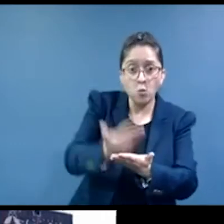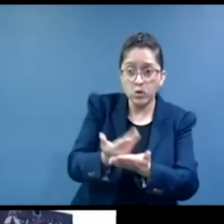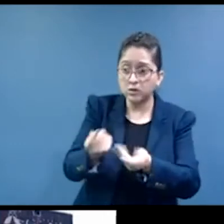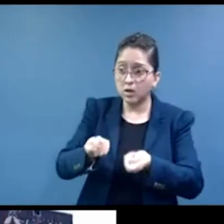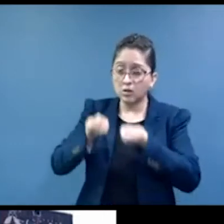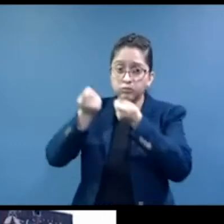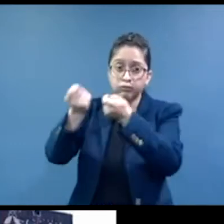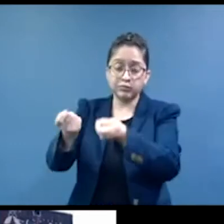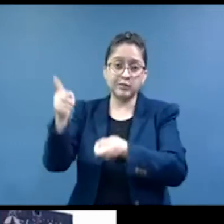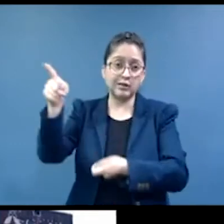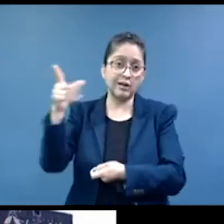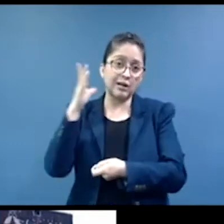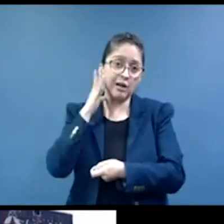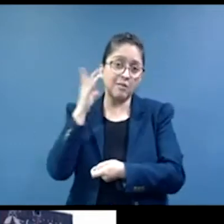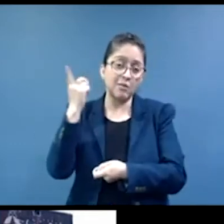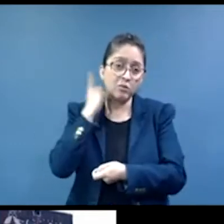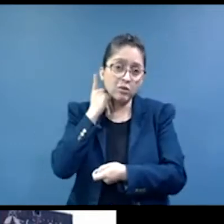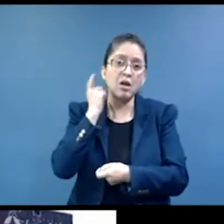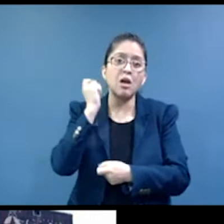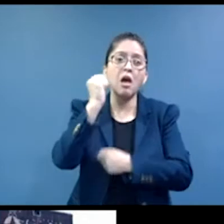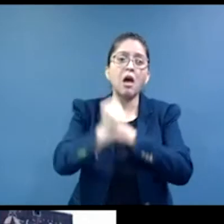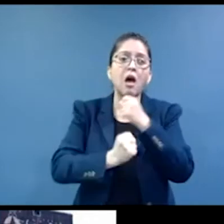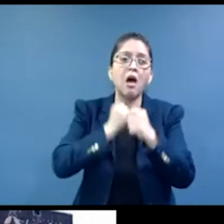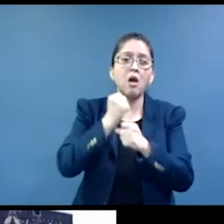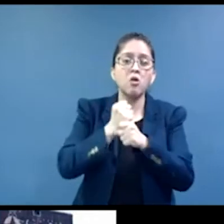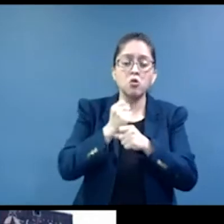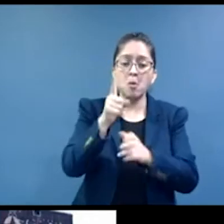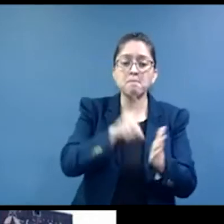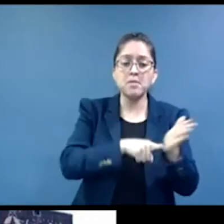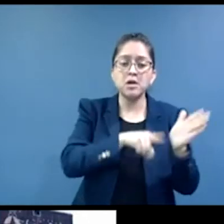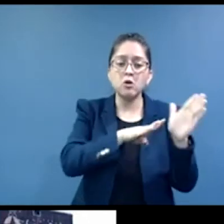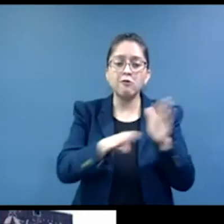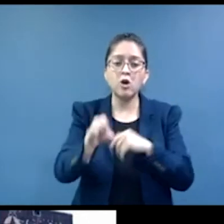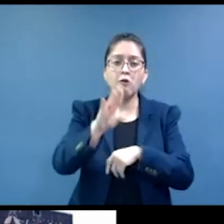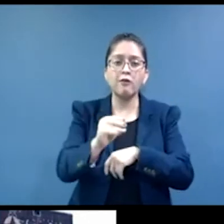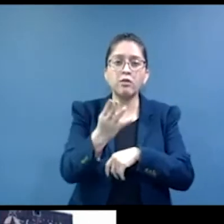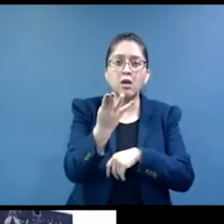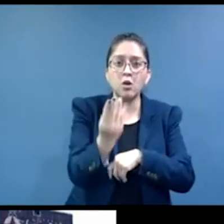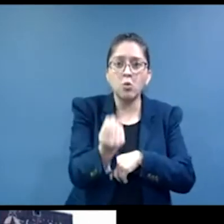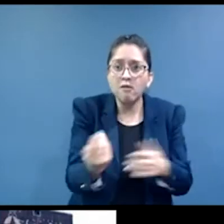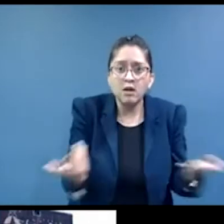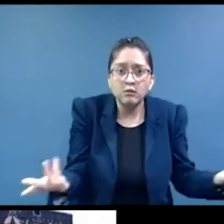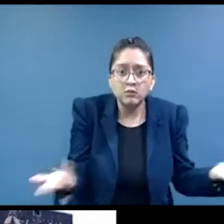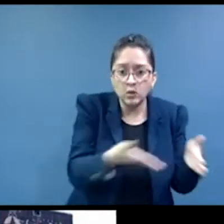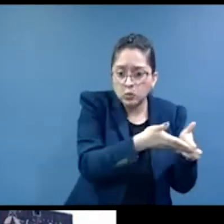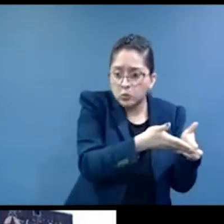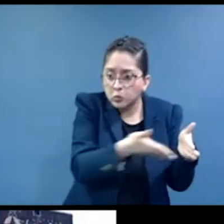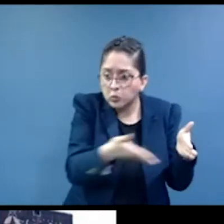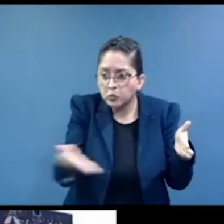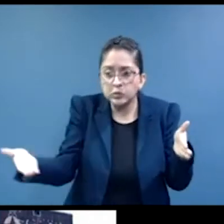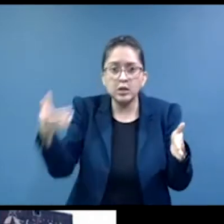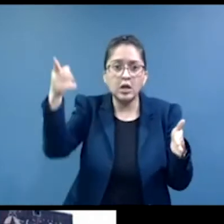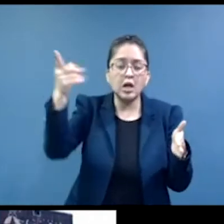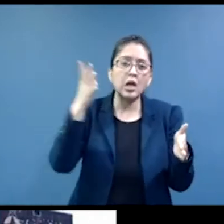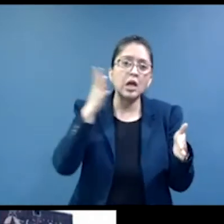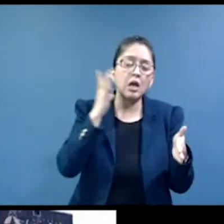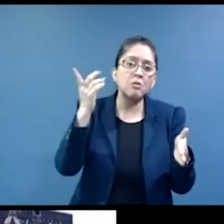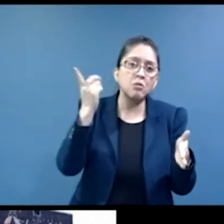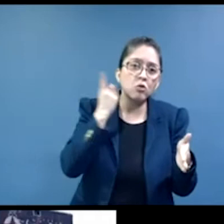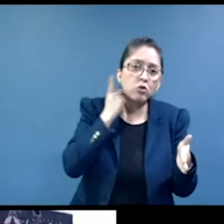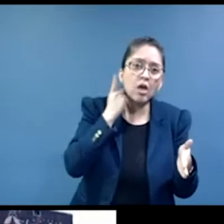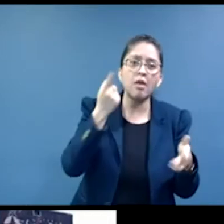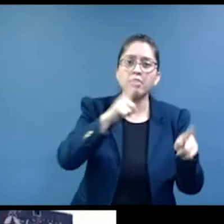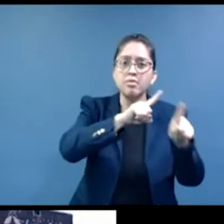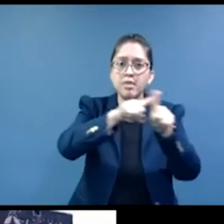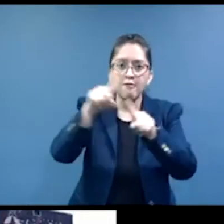Legislativo ya data de 1999, y desde entonces, al menos en todas las legislaturas, se presentan